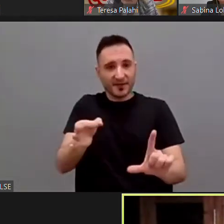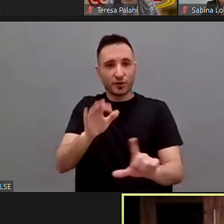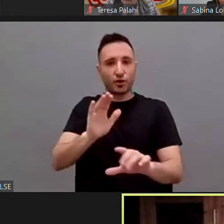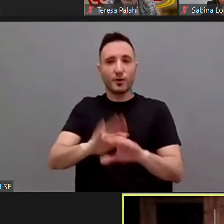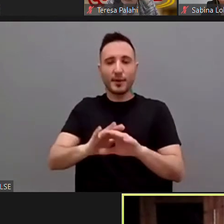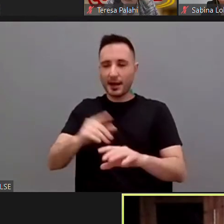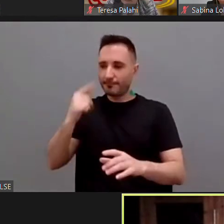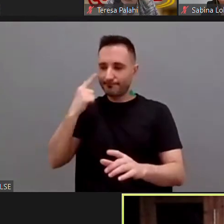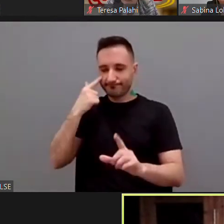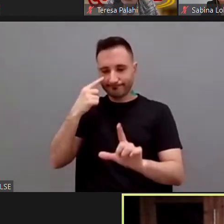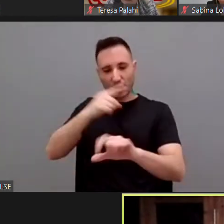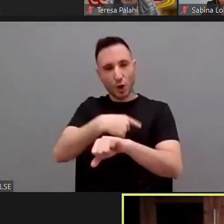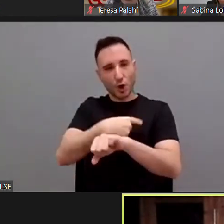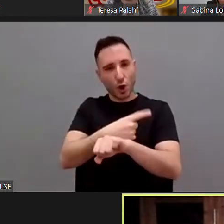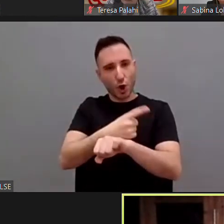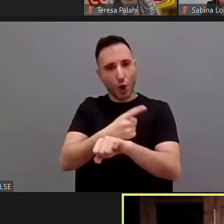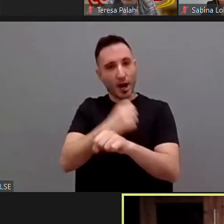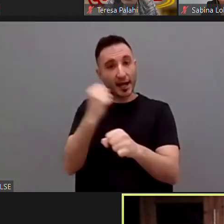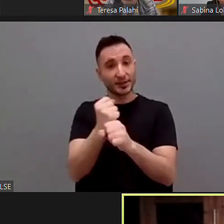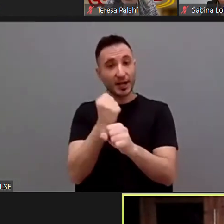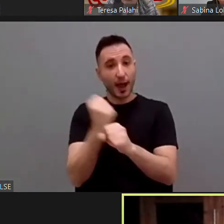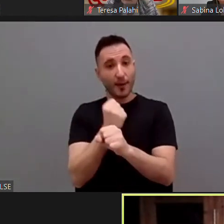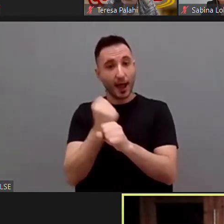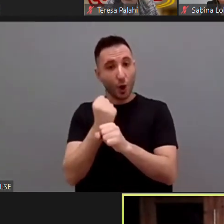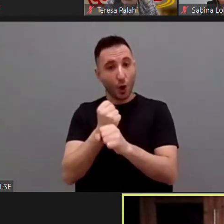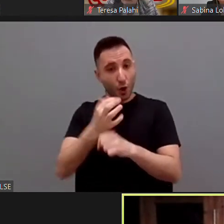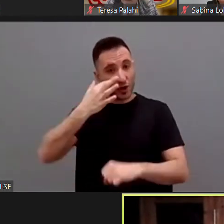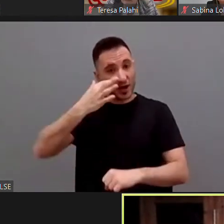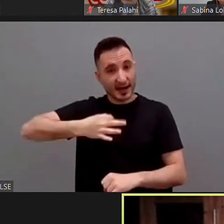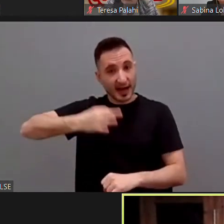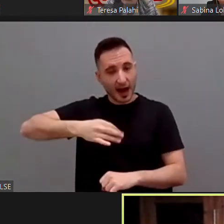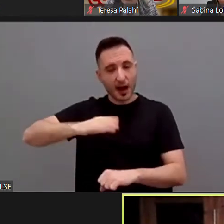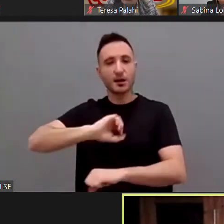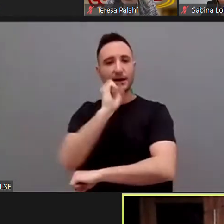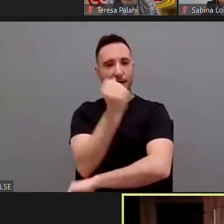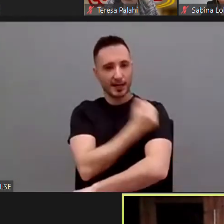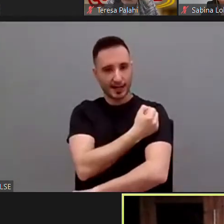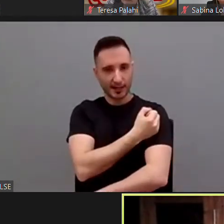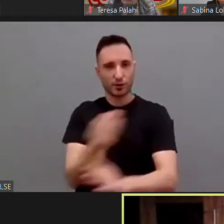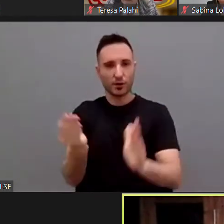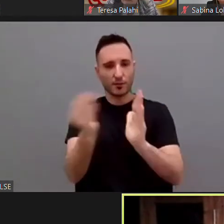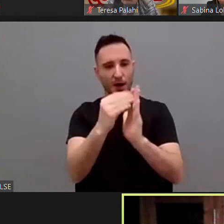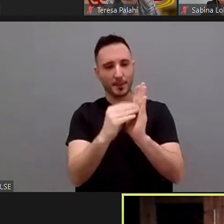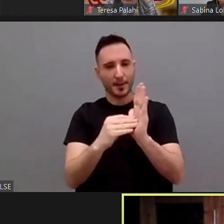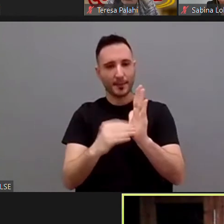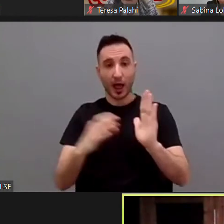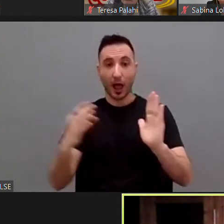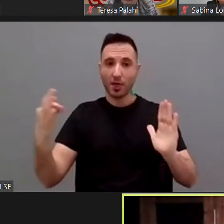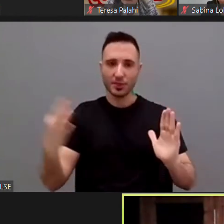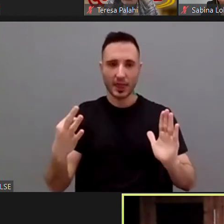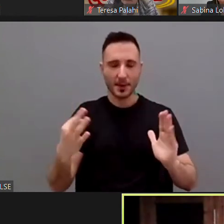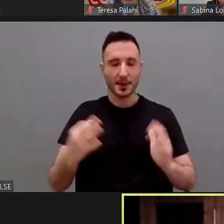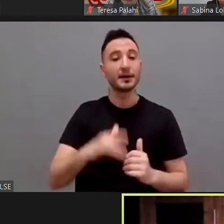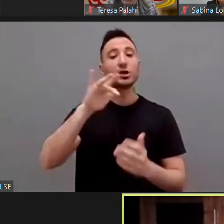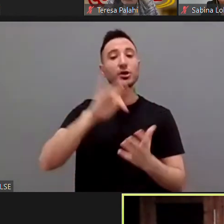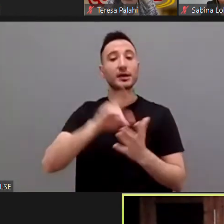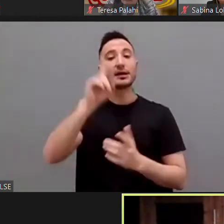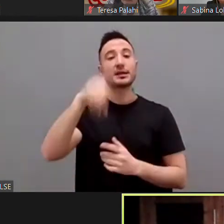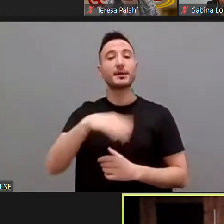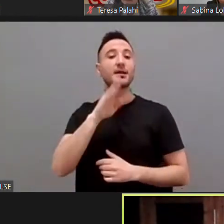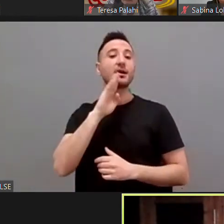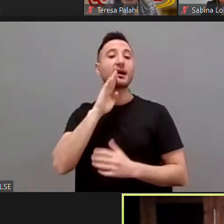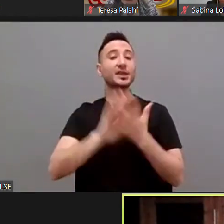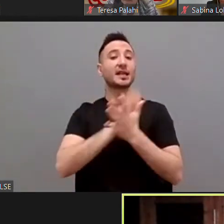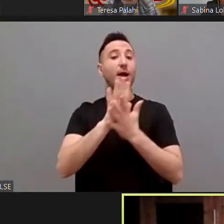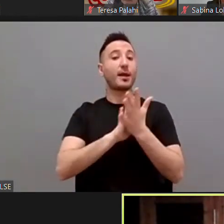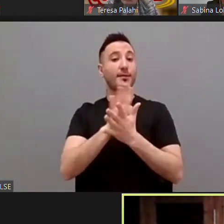fidelidad las horas de actividad laboral de la persona trabajadora. Es decir, igualmente conlleva, como ya he adelantado